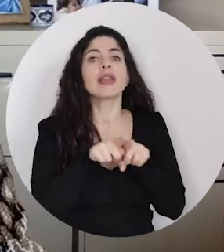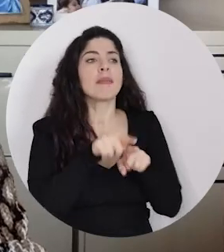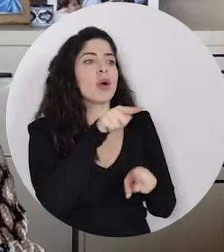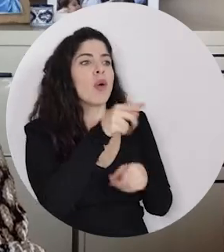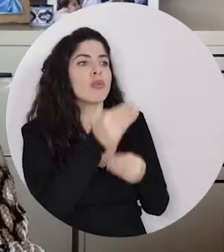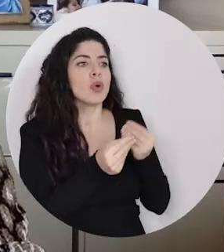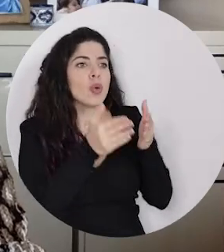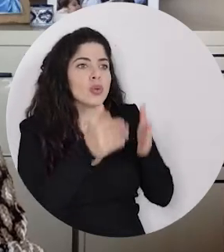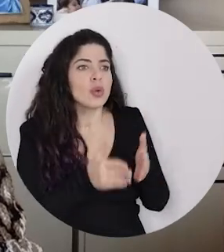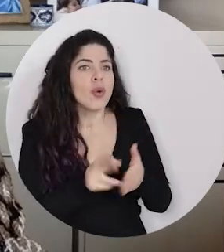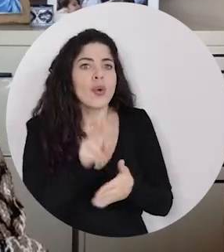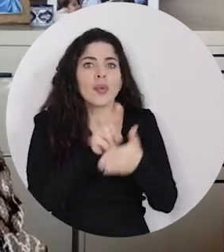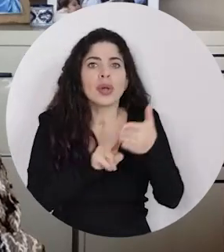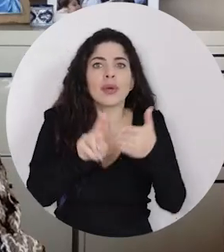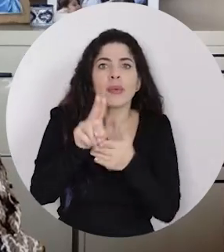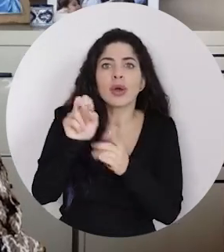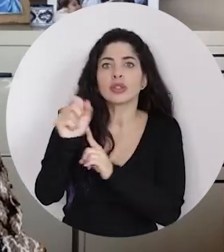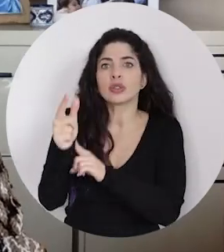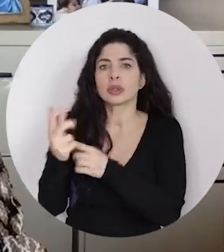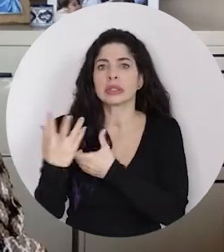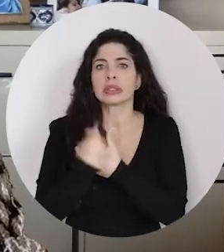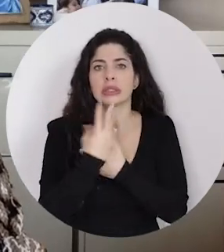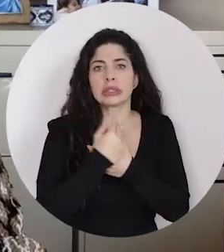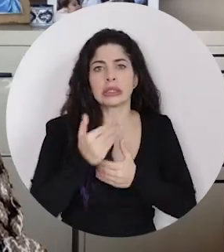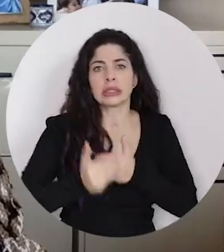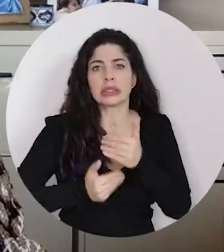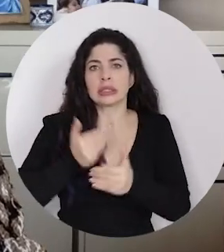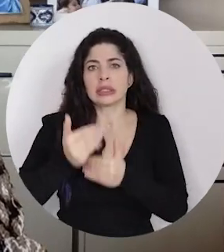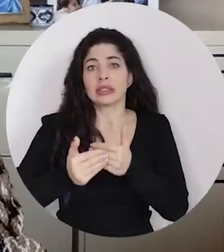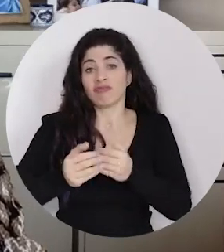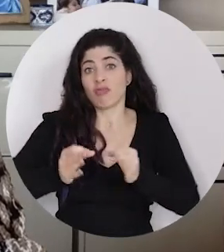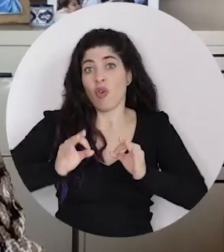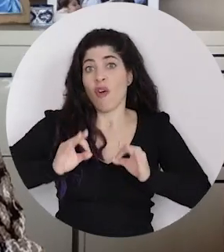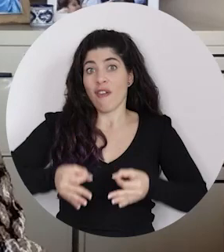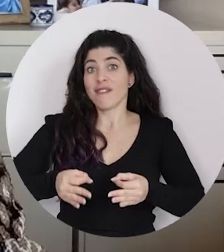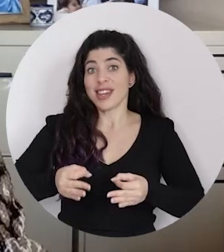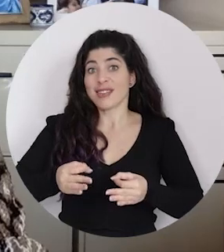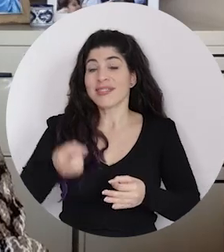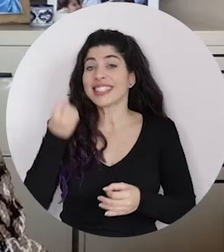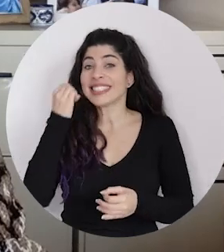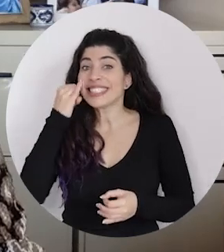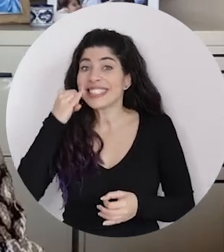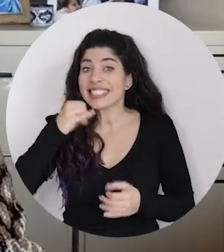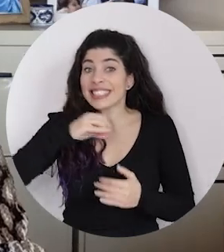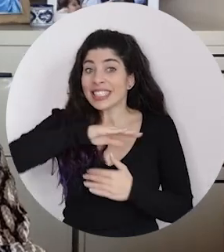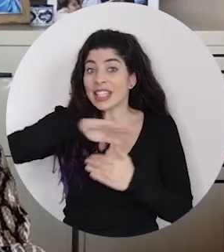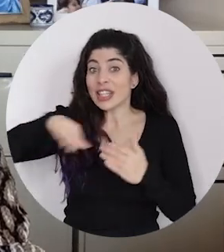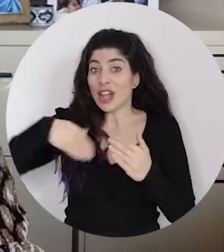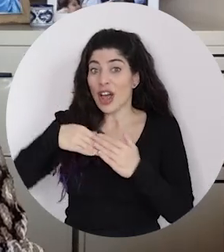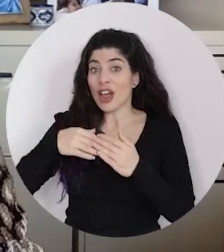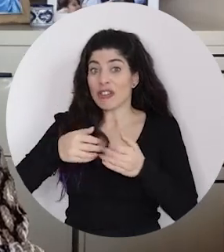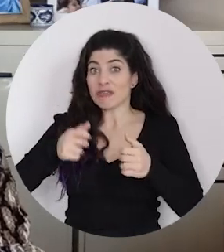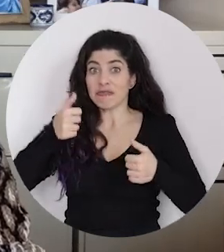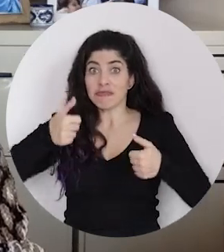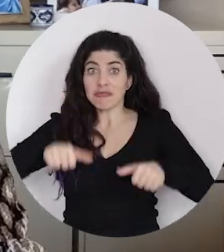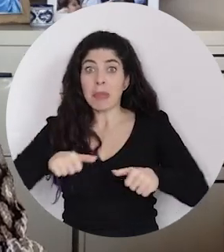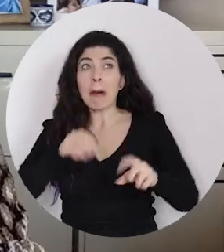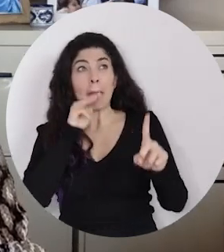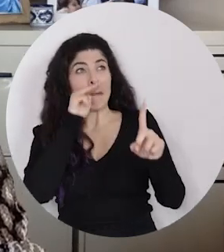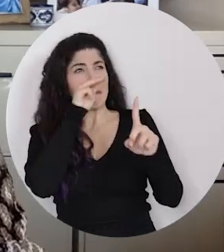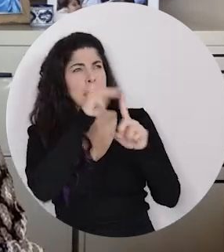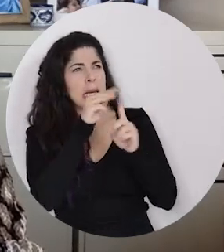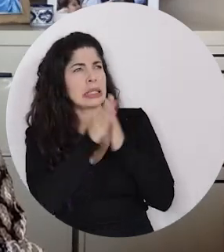también a sectores productivos, académicos y sociales, confirmando que cuando nos ponemos